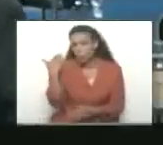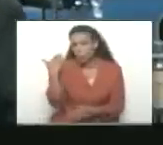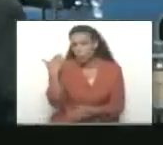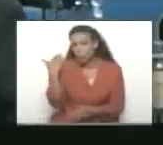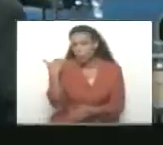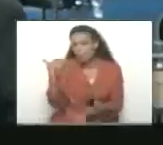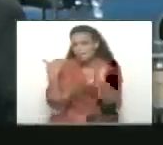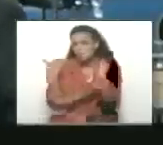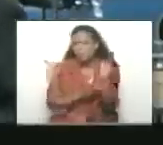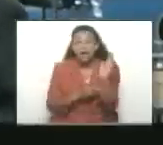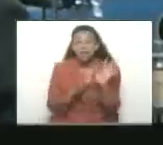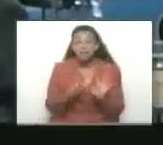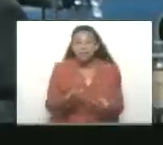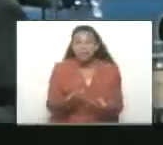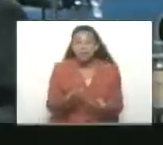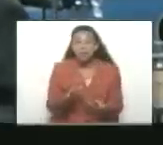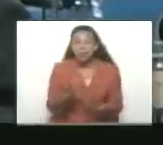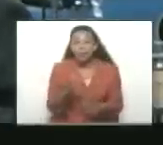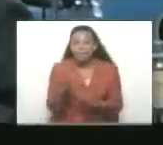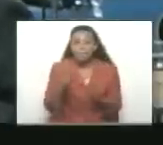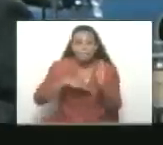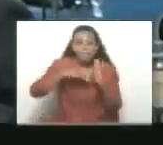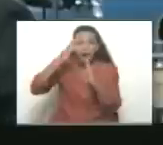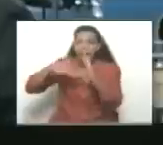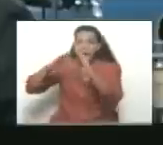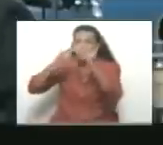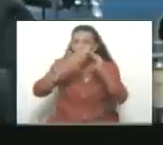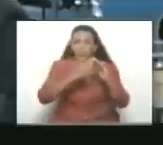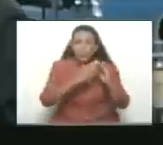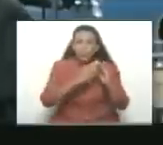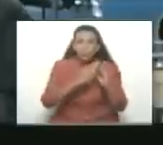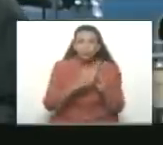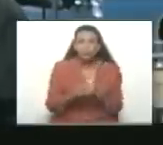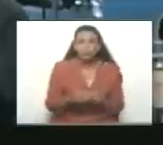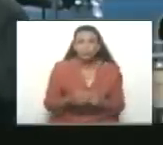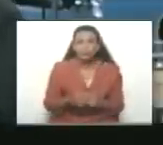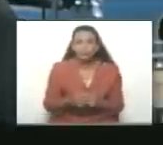una donde bar tricolor hizo el encimo